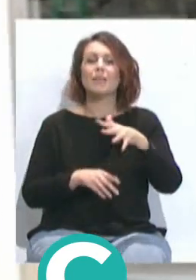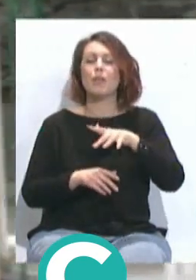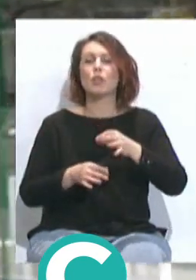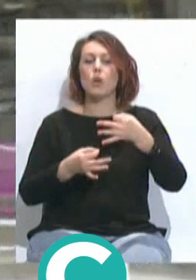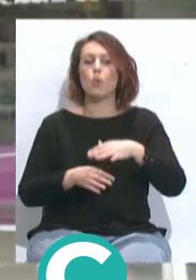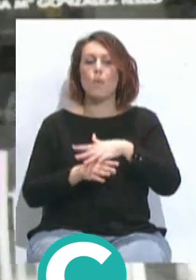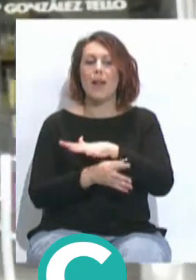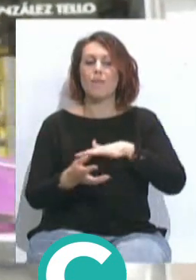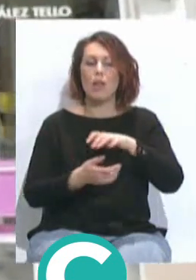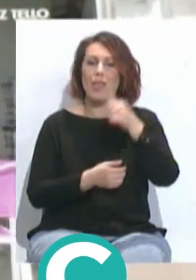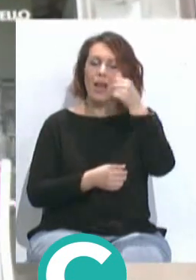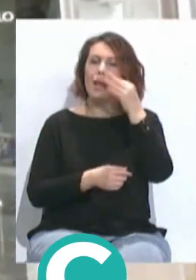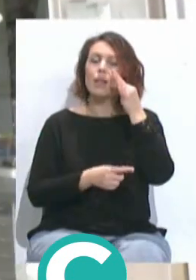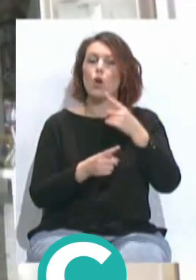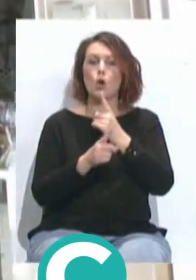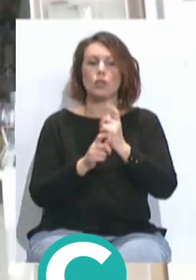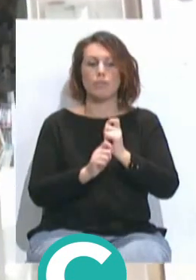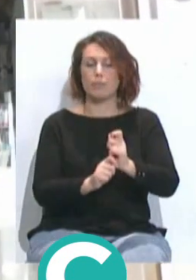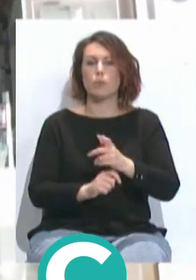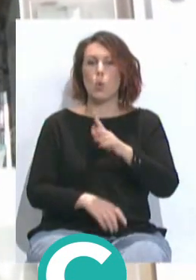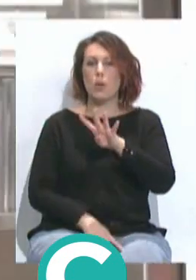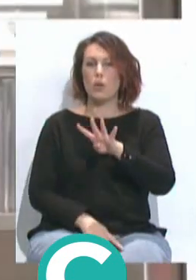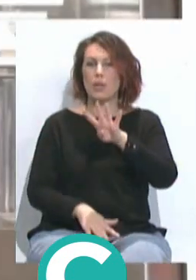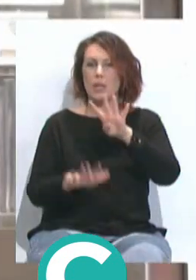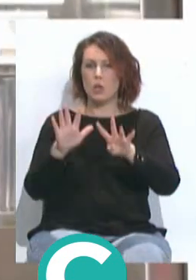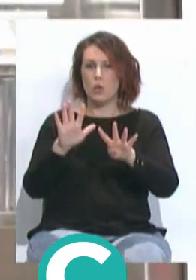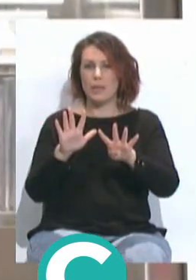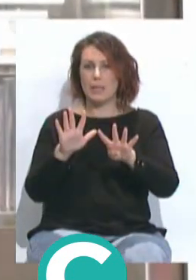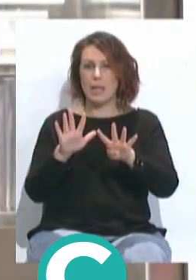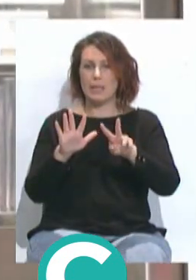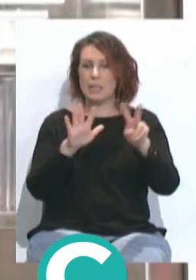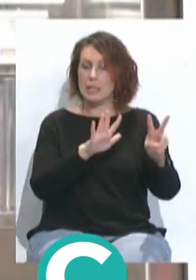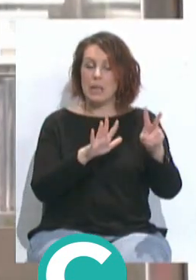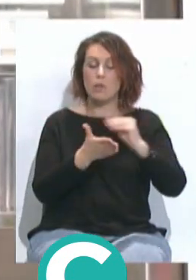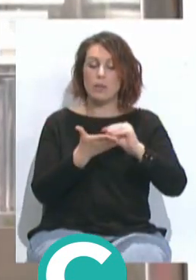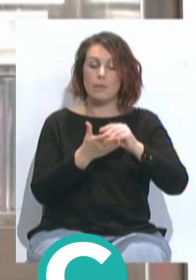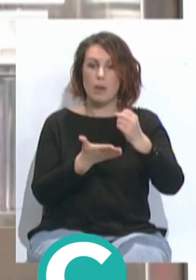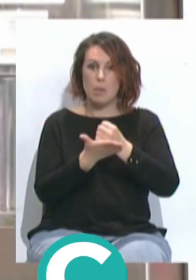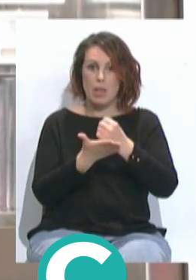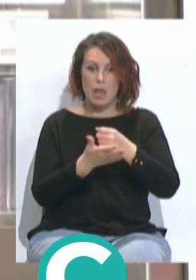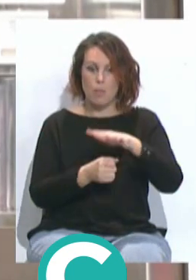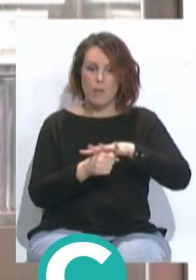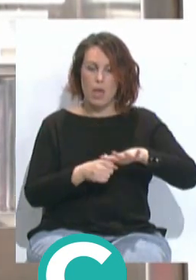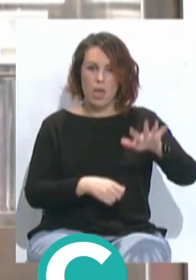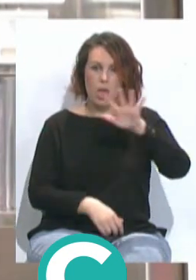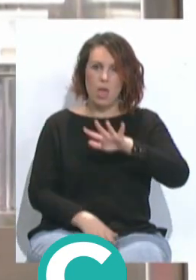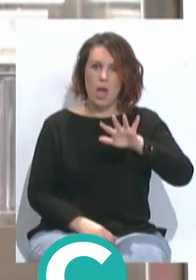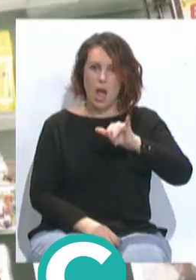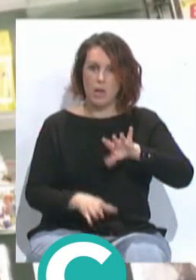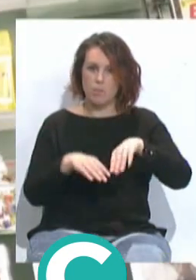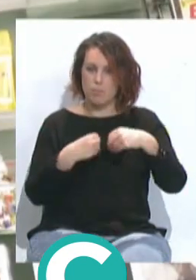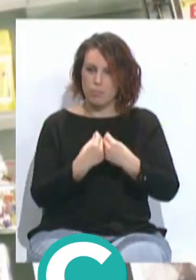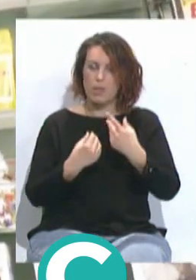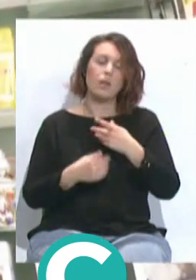frente a la violencia de género. Son 497 oficinas de farmacia en todo el territorio provincial las que van a